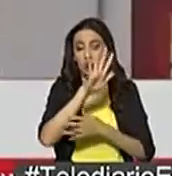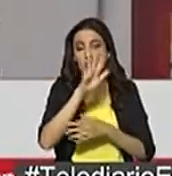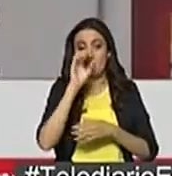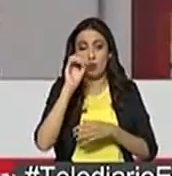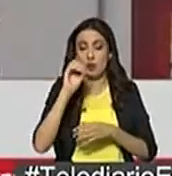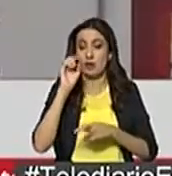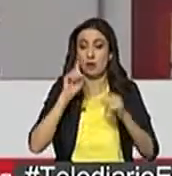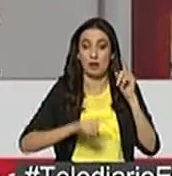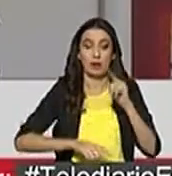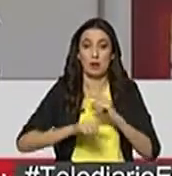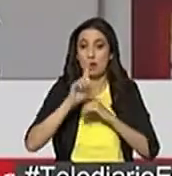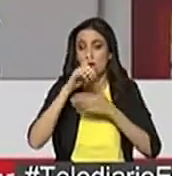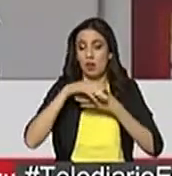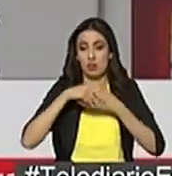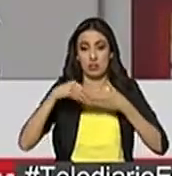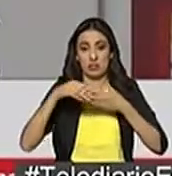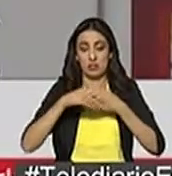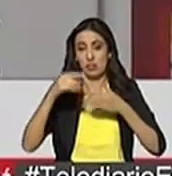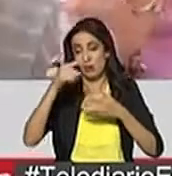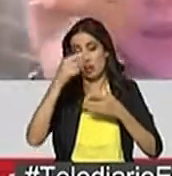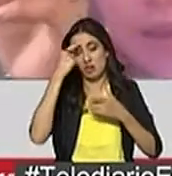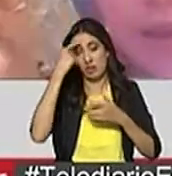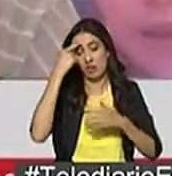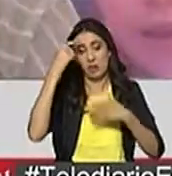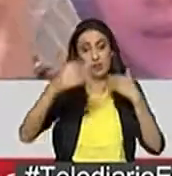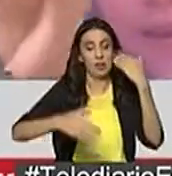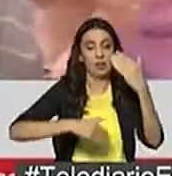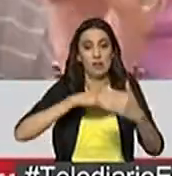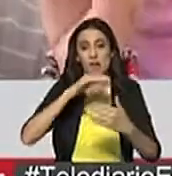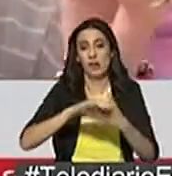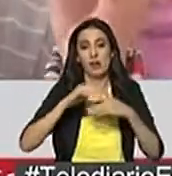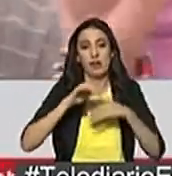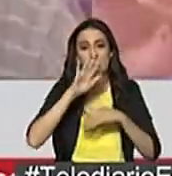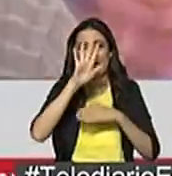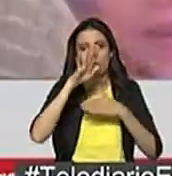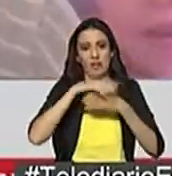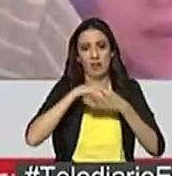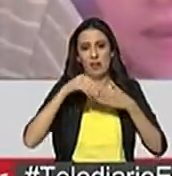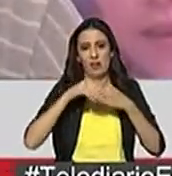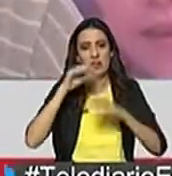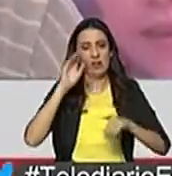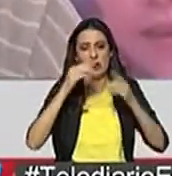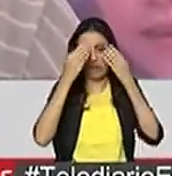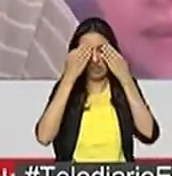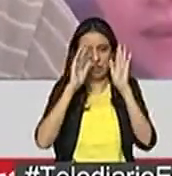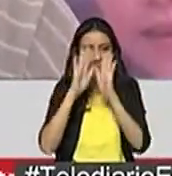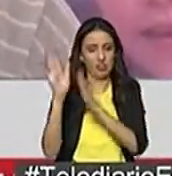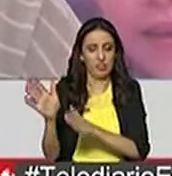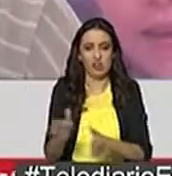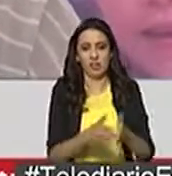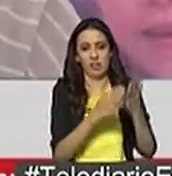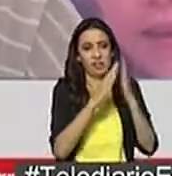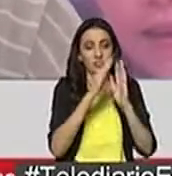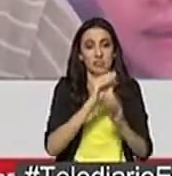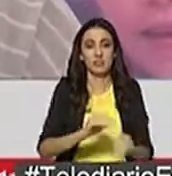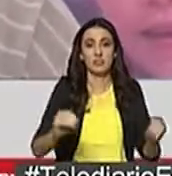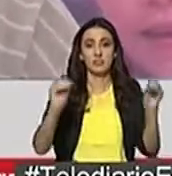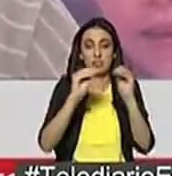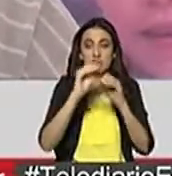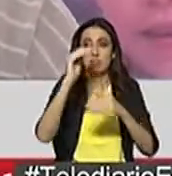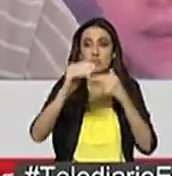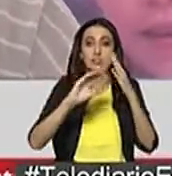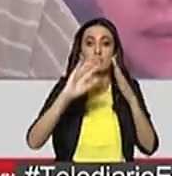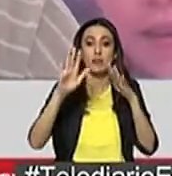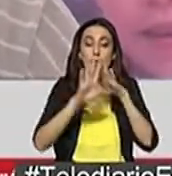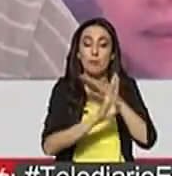centavos hasta un dólar. Imaginémonos $5 diarios. Hemos calculado que un tratamiento básico